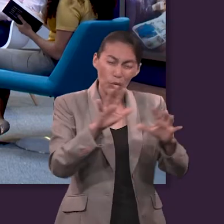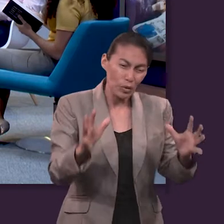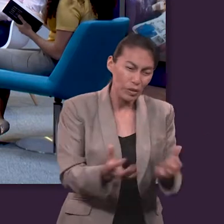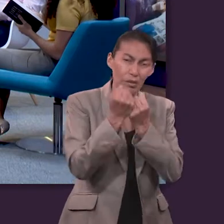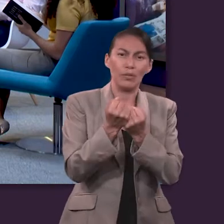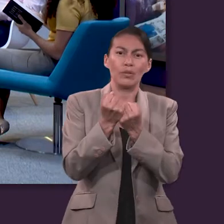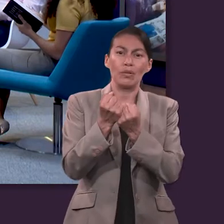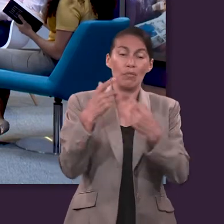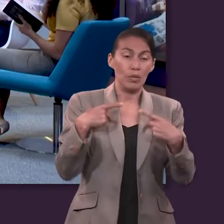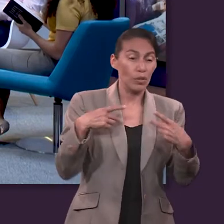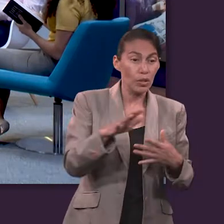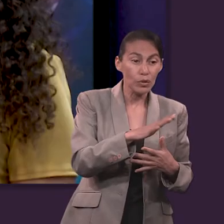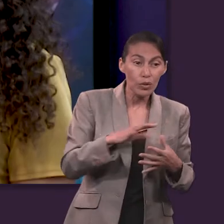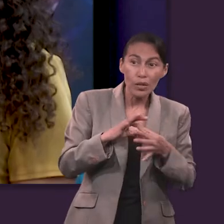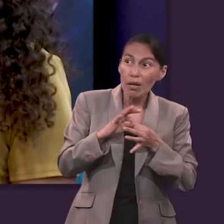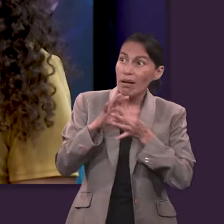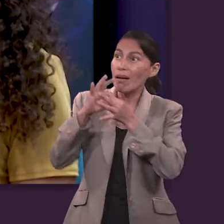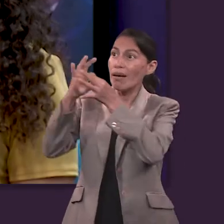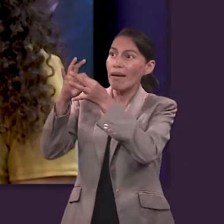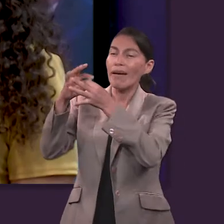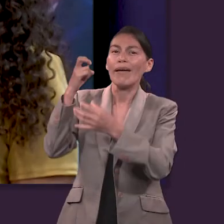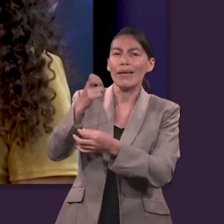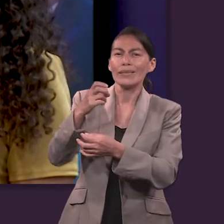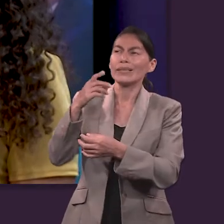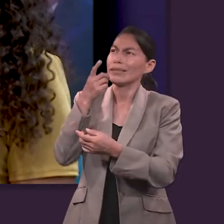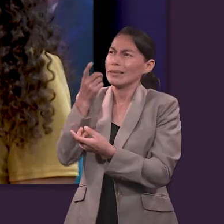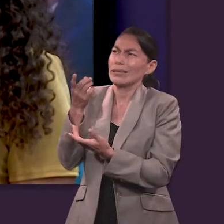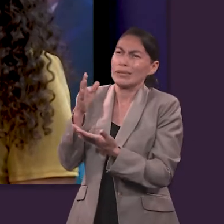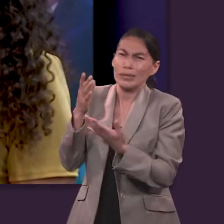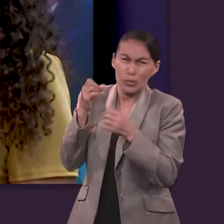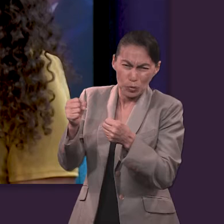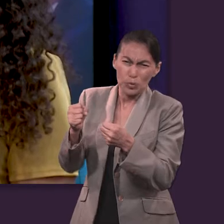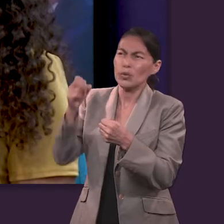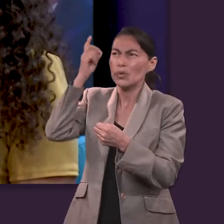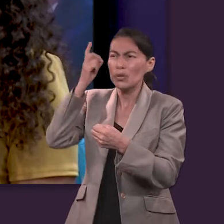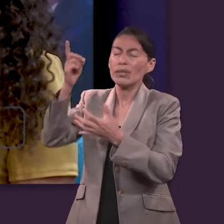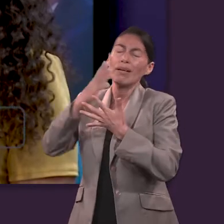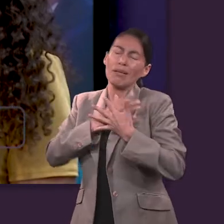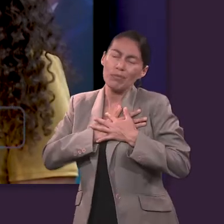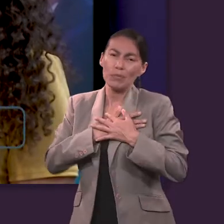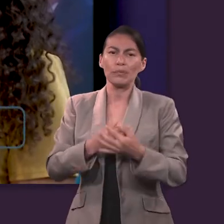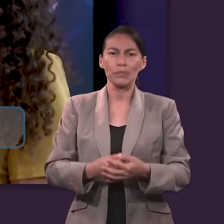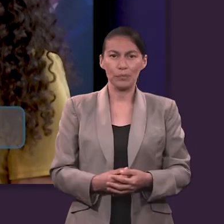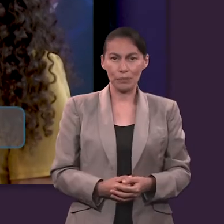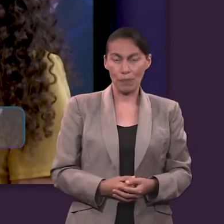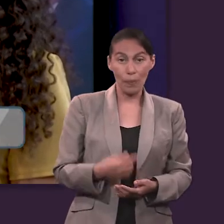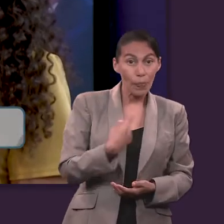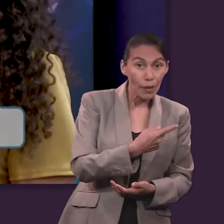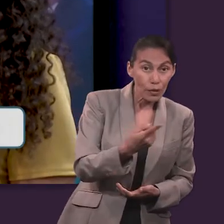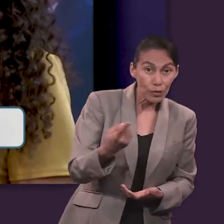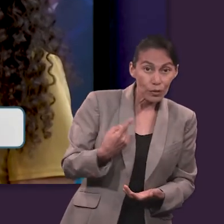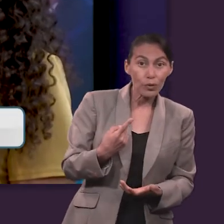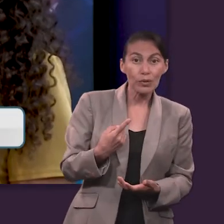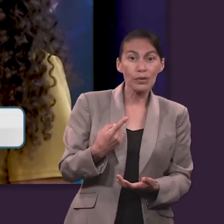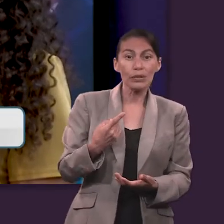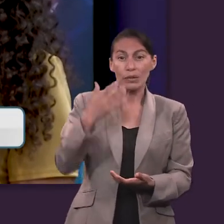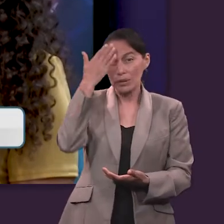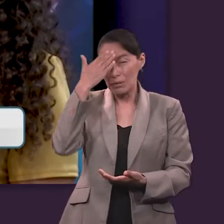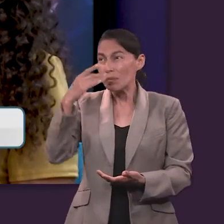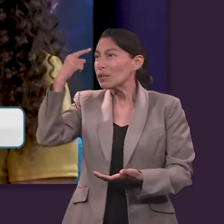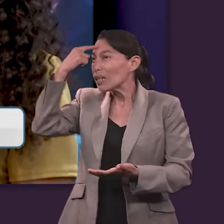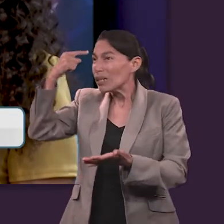Todo aquel que confiese que Jesús es el Hijo de Dios, Dios permanece en Él y Él en Dios. Y nosotros